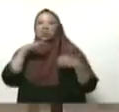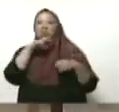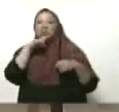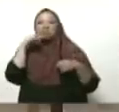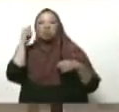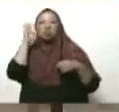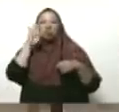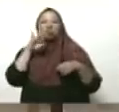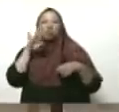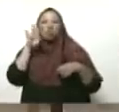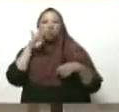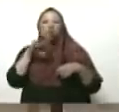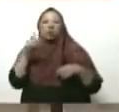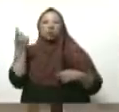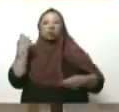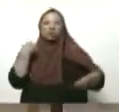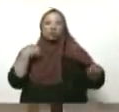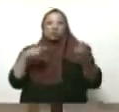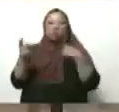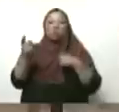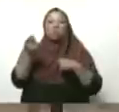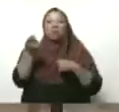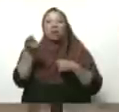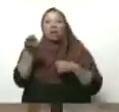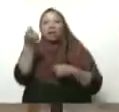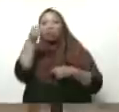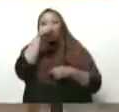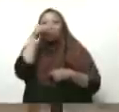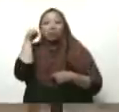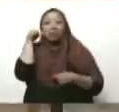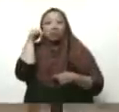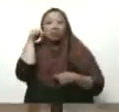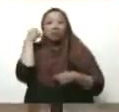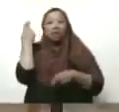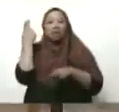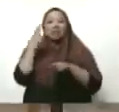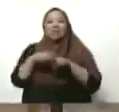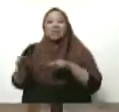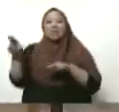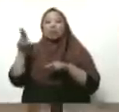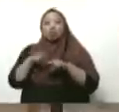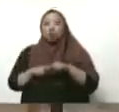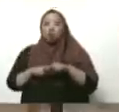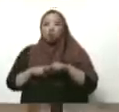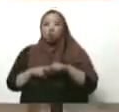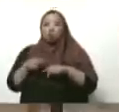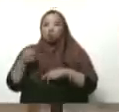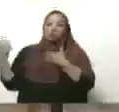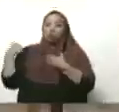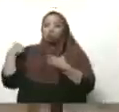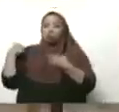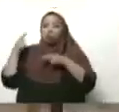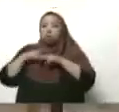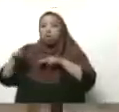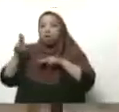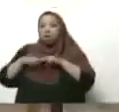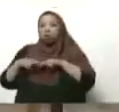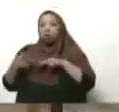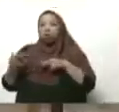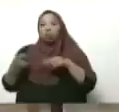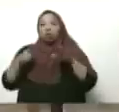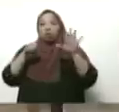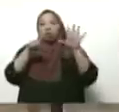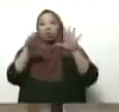hediondas a marihuana estoy hablando de niños qué significan los años